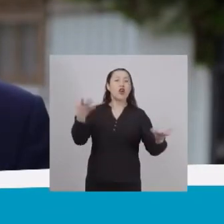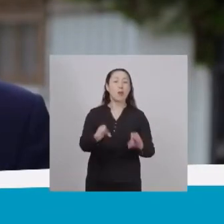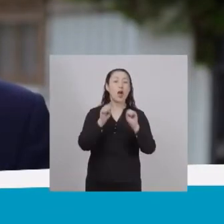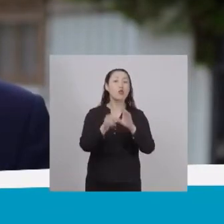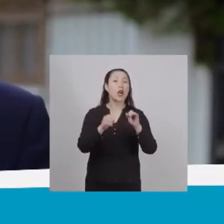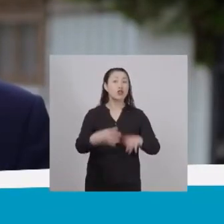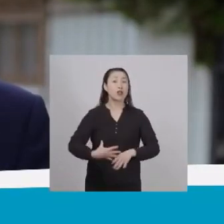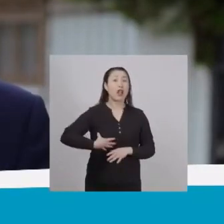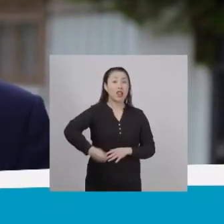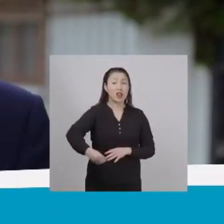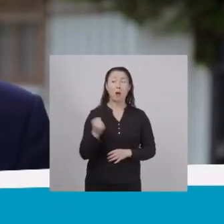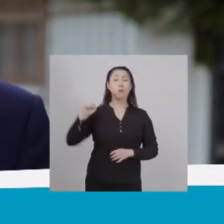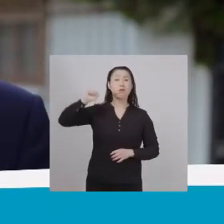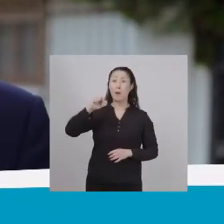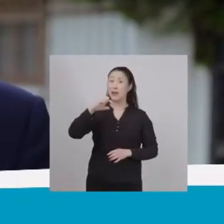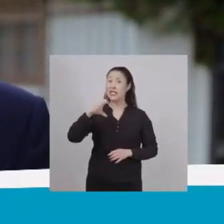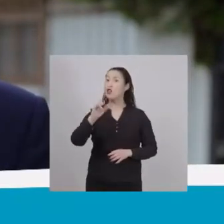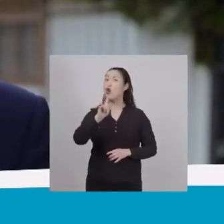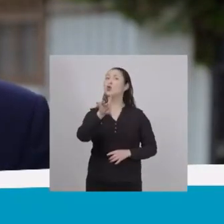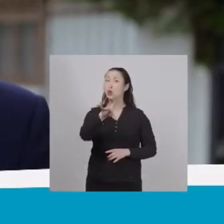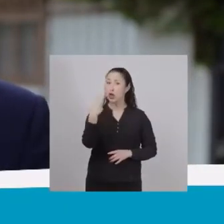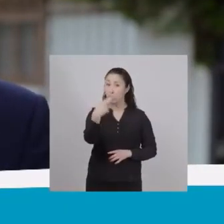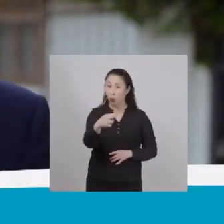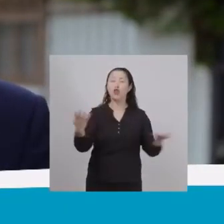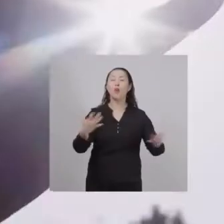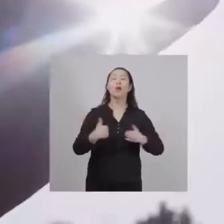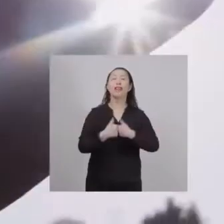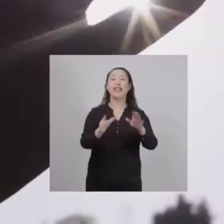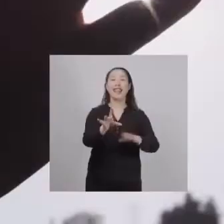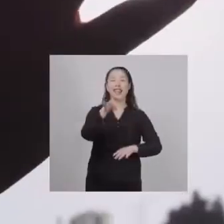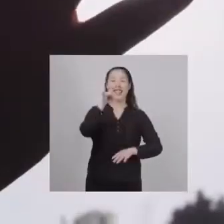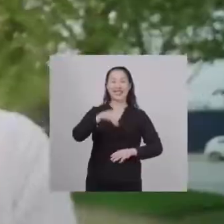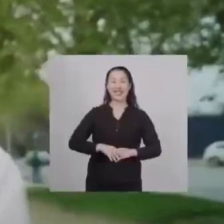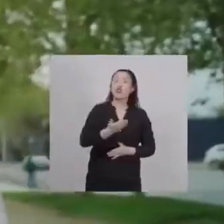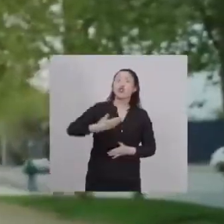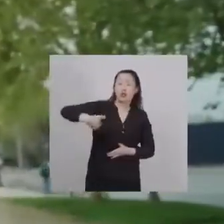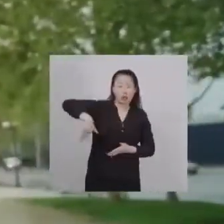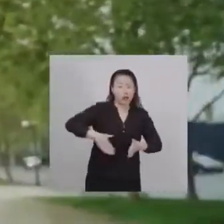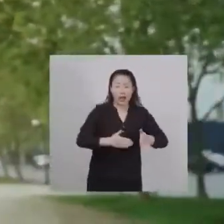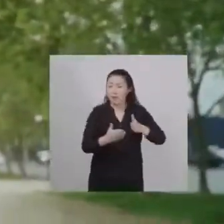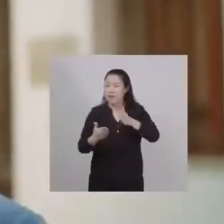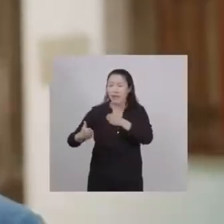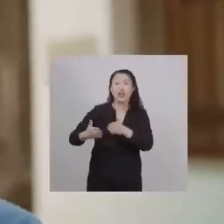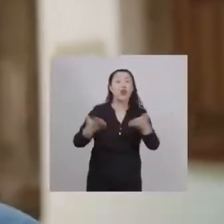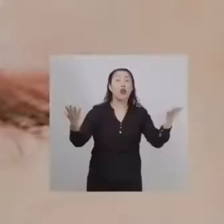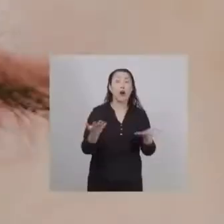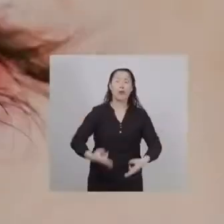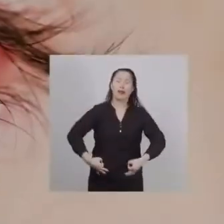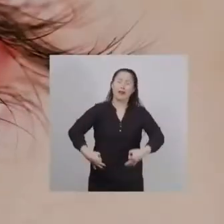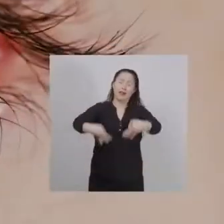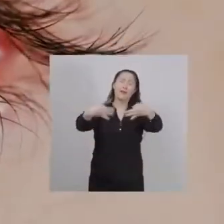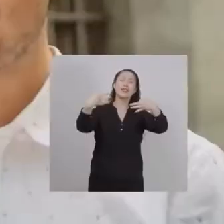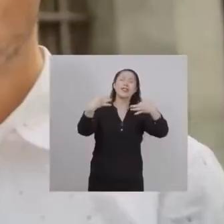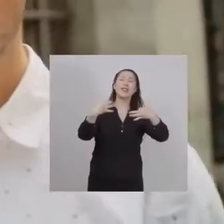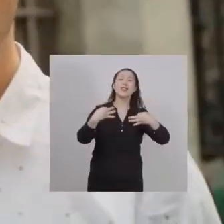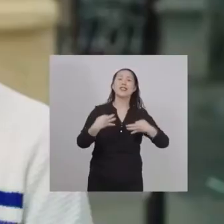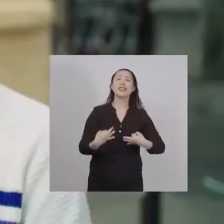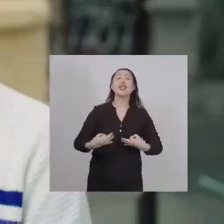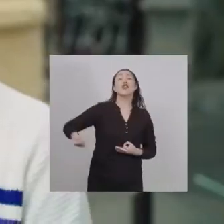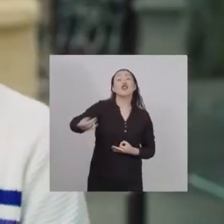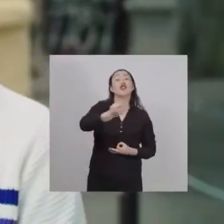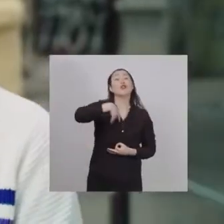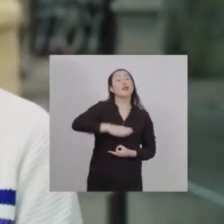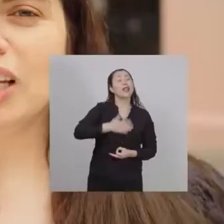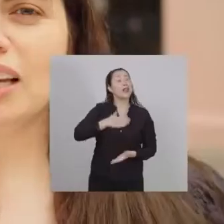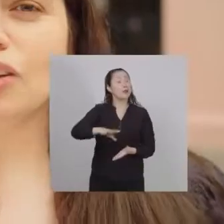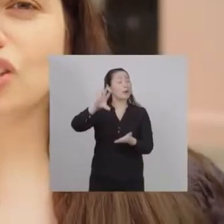Comunista quien elija la educación de tus hijos, elige libertad. Tomemos el camino con convicción,